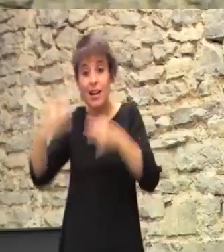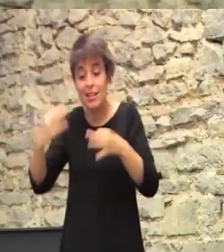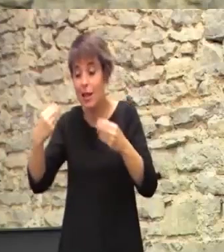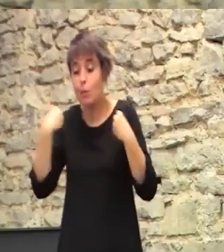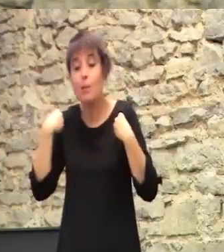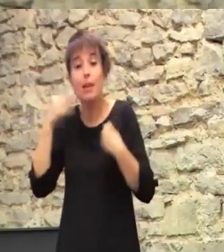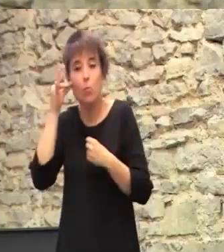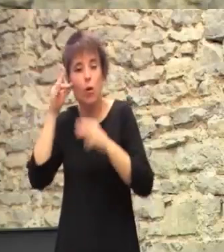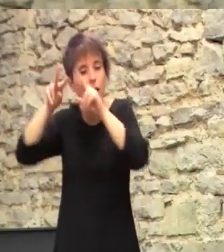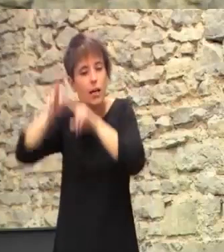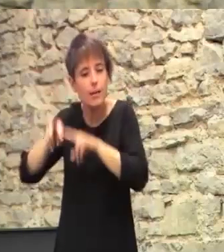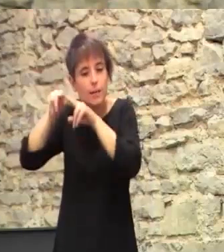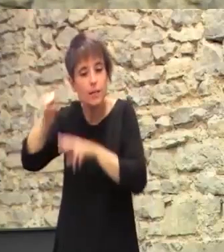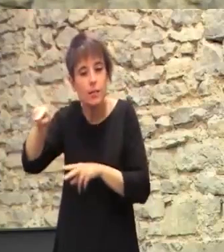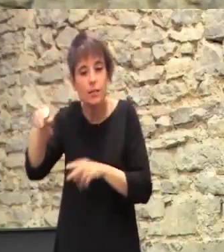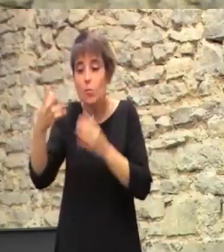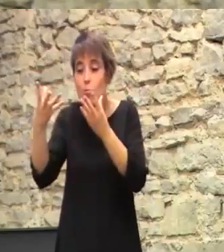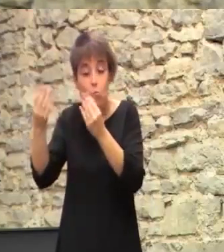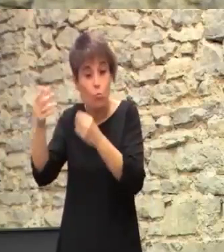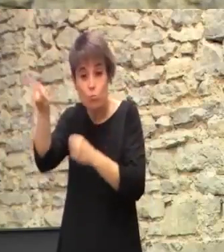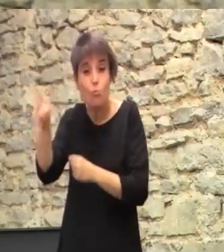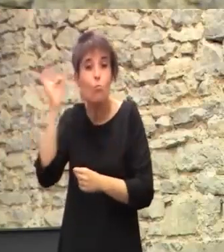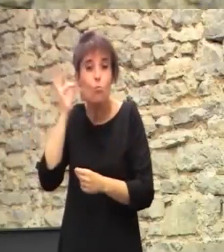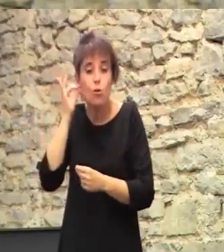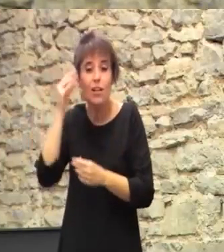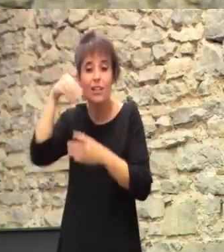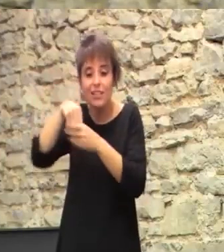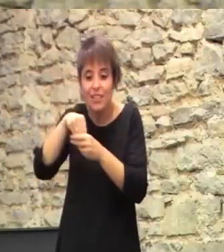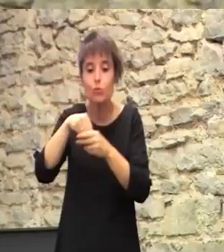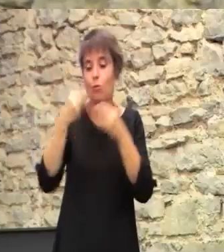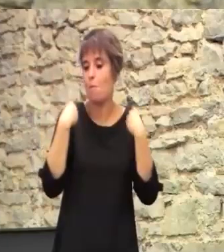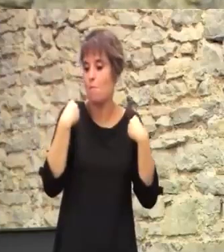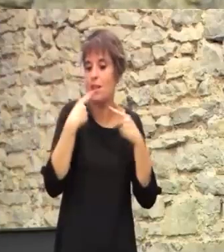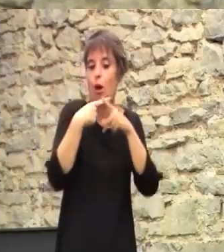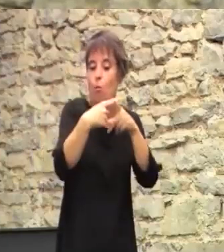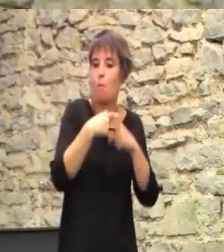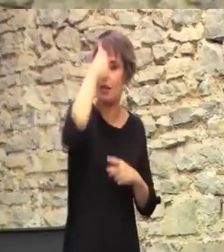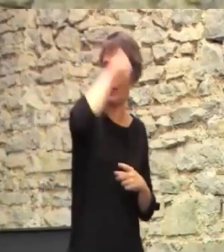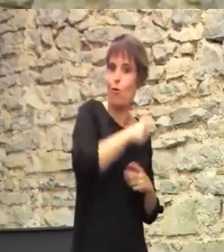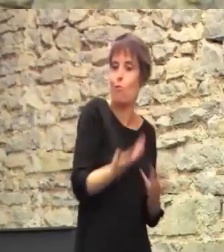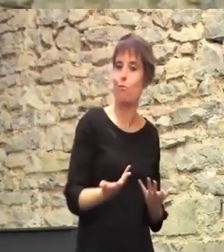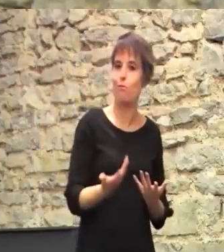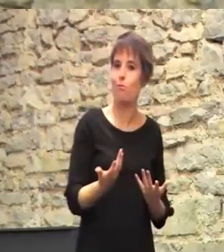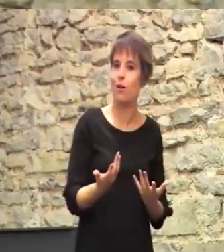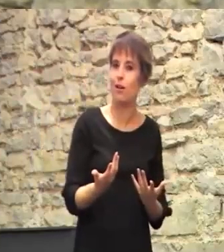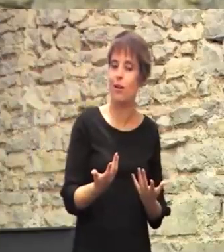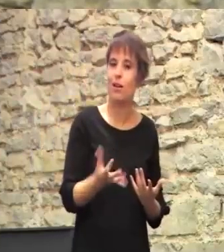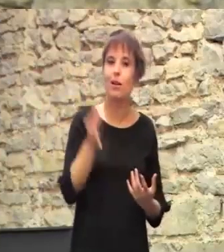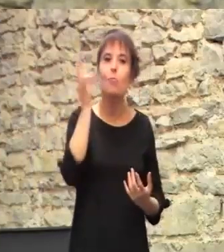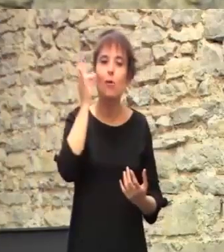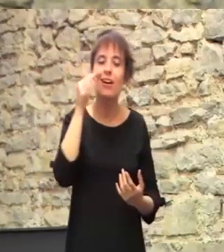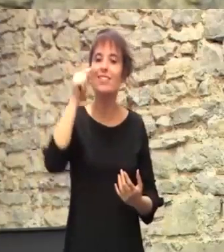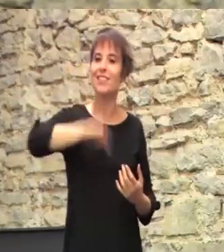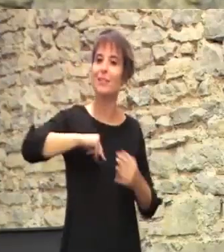vida de esas mujeres muchas de ellas están conviviendo compartiendo su vida con hombres y se sienten